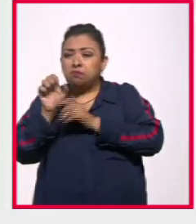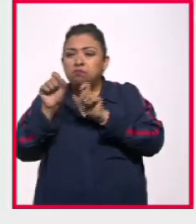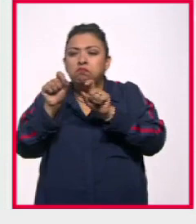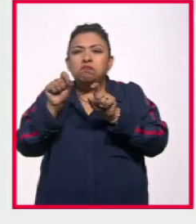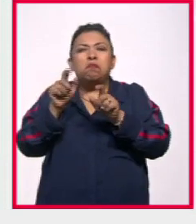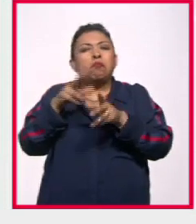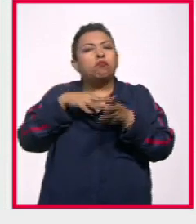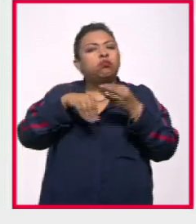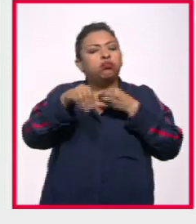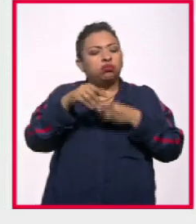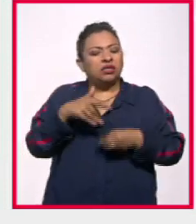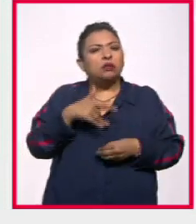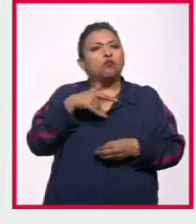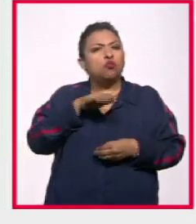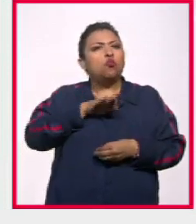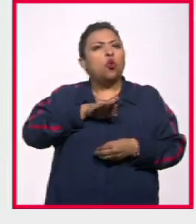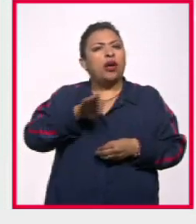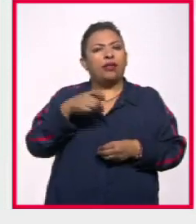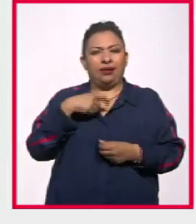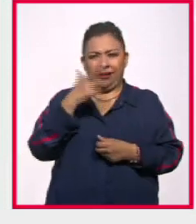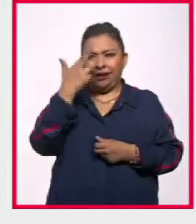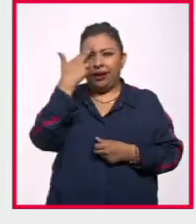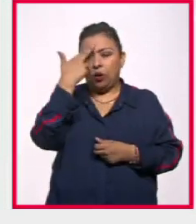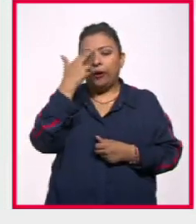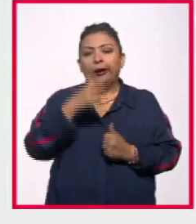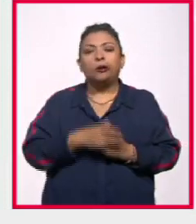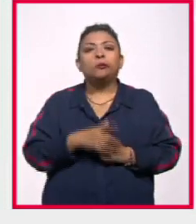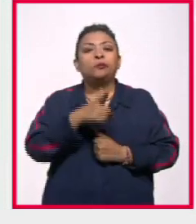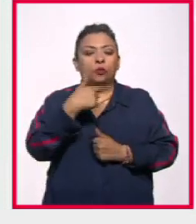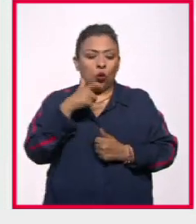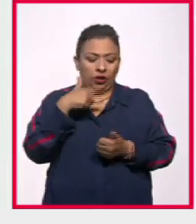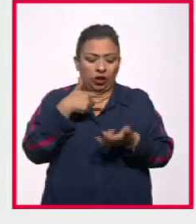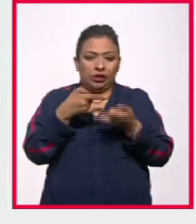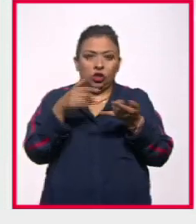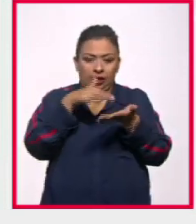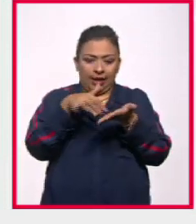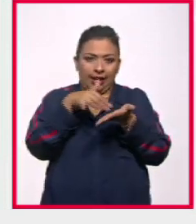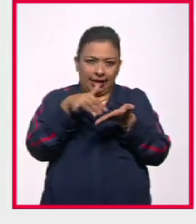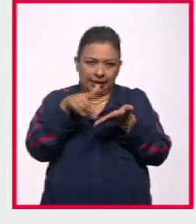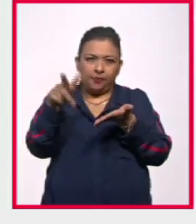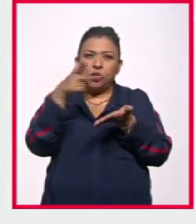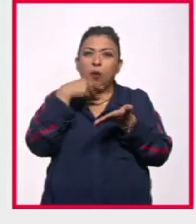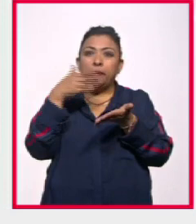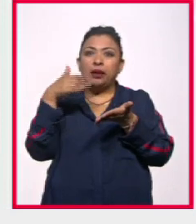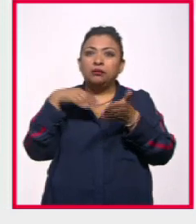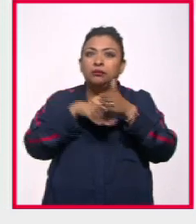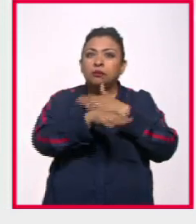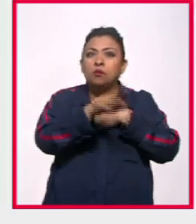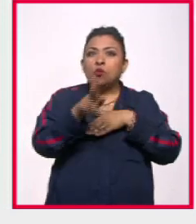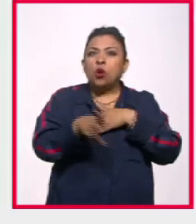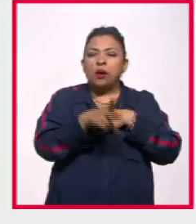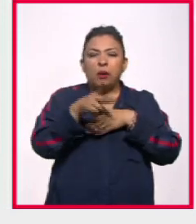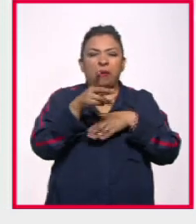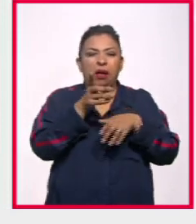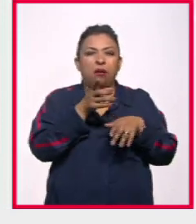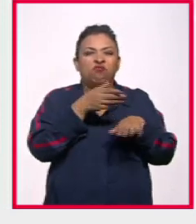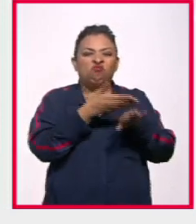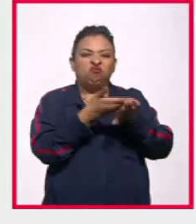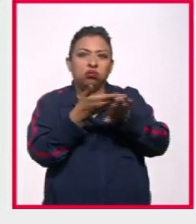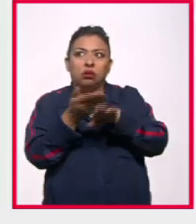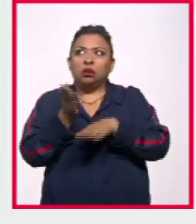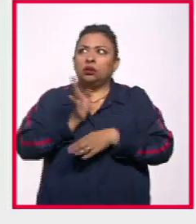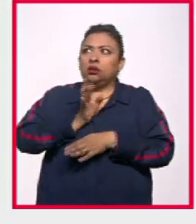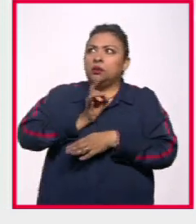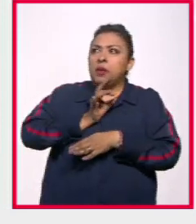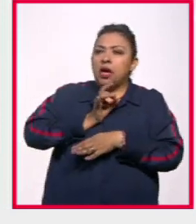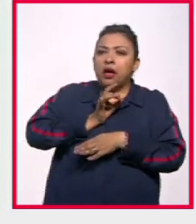propia sensibilidad, ¿no? Yo cuando recuerdo que leyendo esta historia de estos hombres que llegaban a este pueblo a aterrorizar,